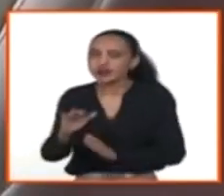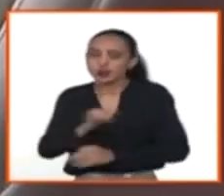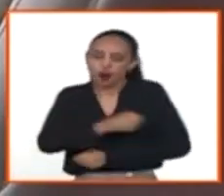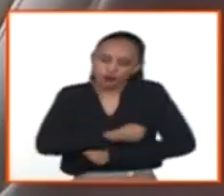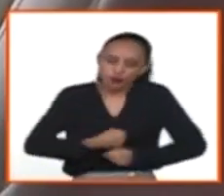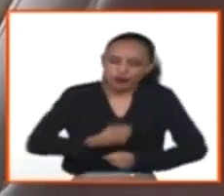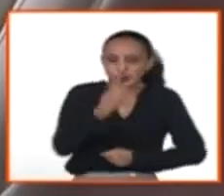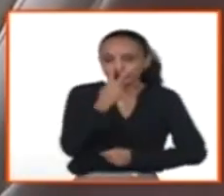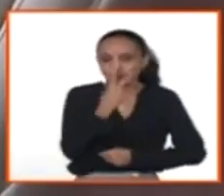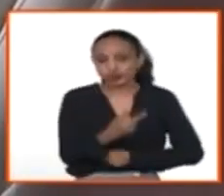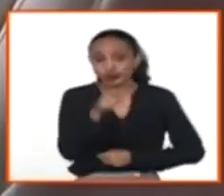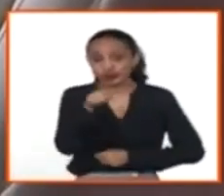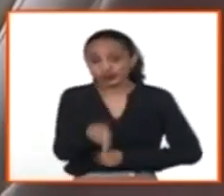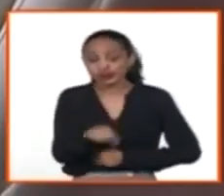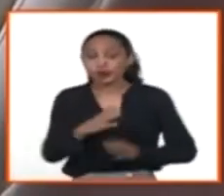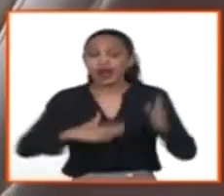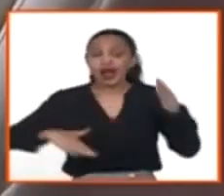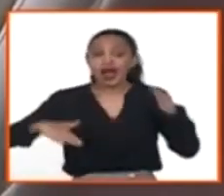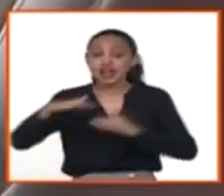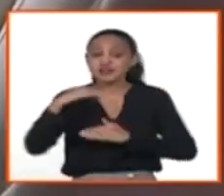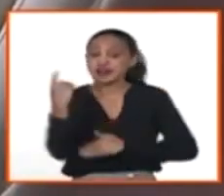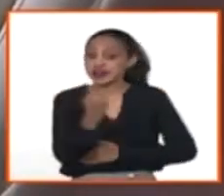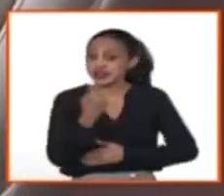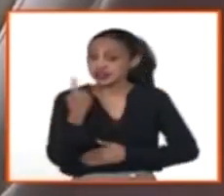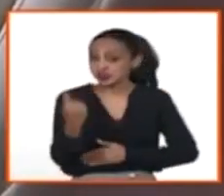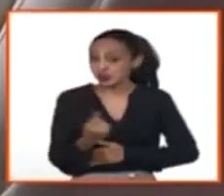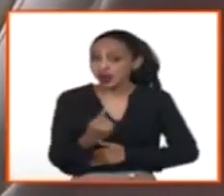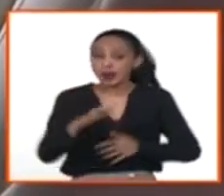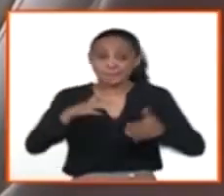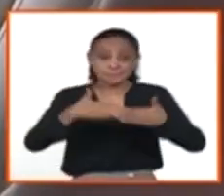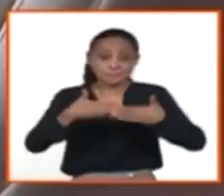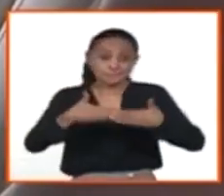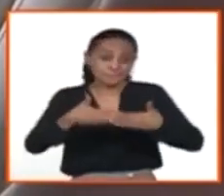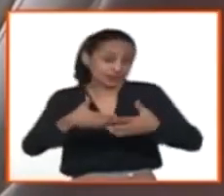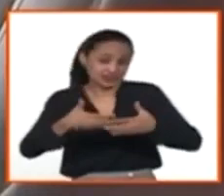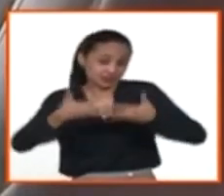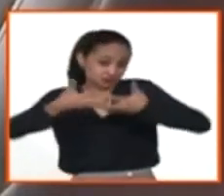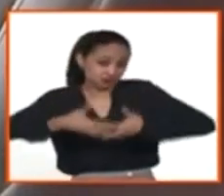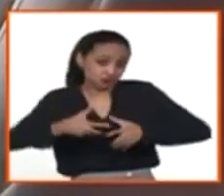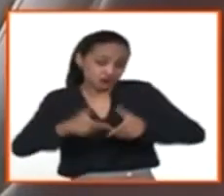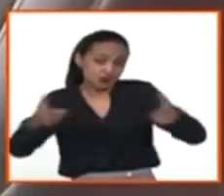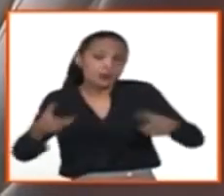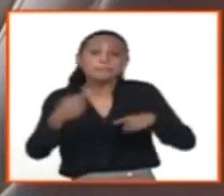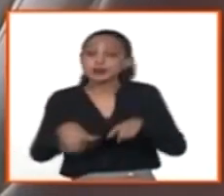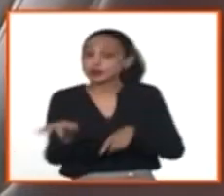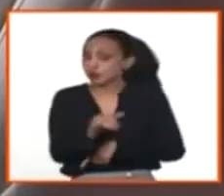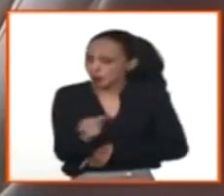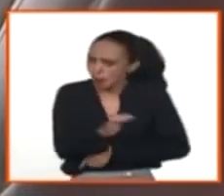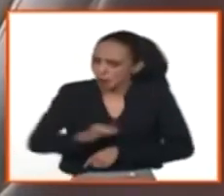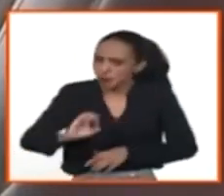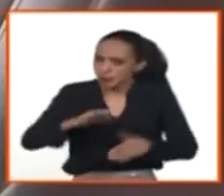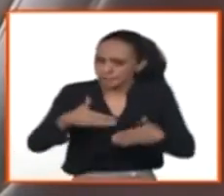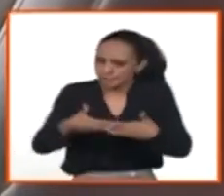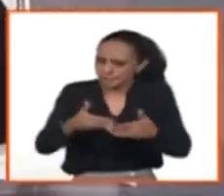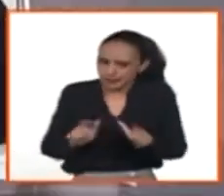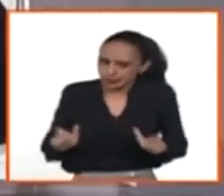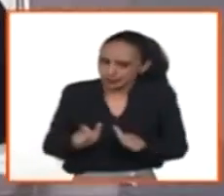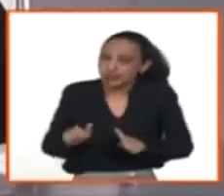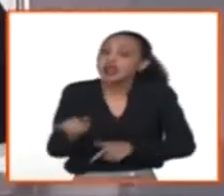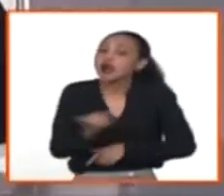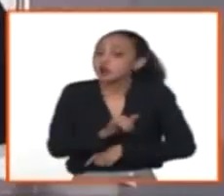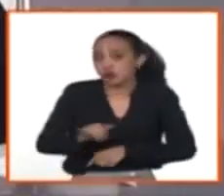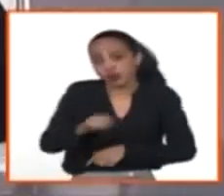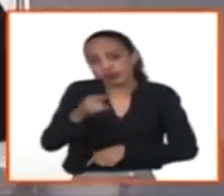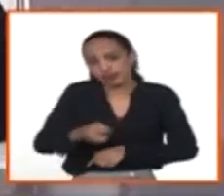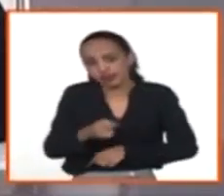ese sentido, ¿no? Tanto a nivel nacional con la gran industria como a nivel territorial con la pequeña y mediana industria, ¿no? Es así, Randy, por eso la